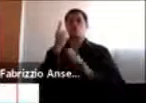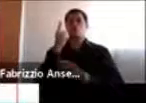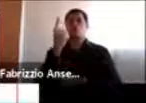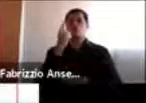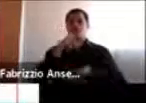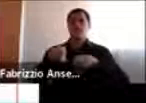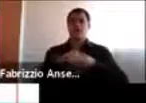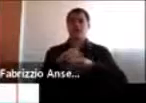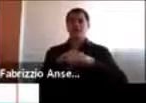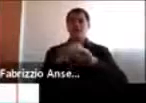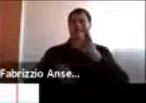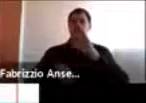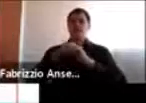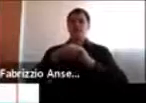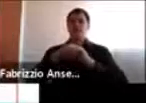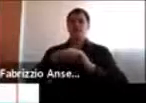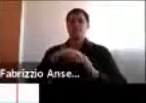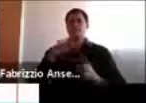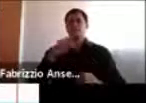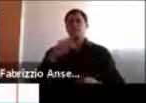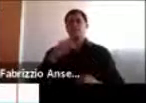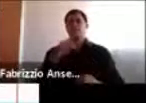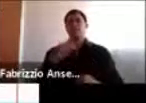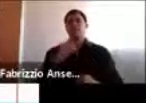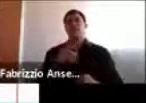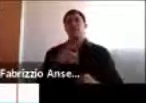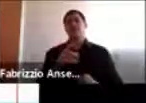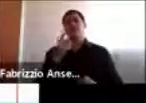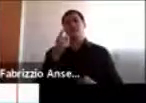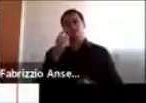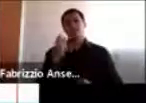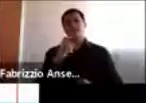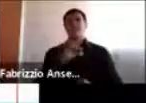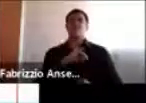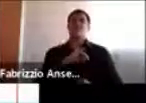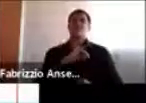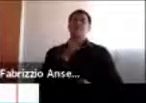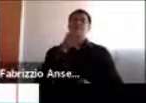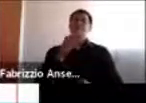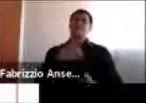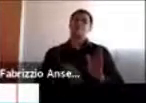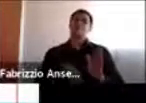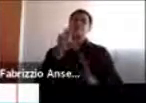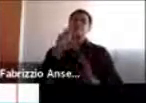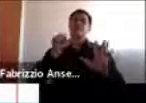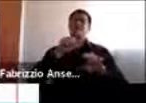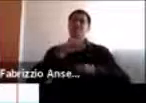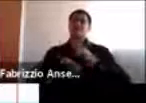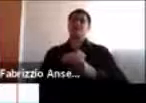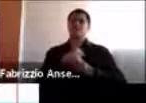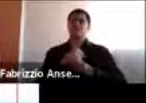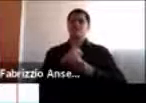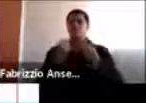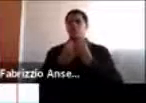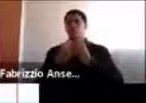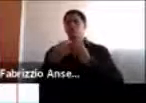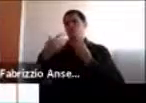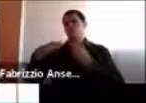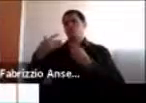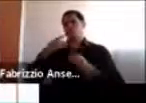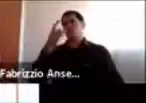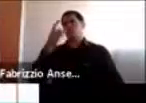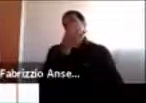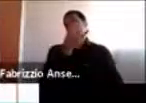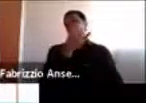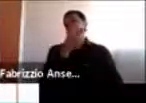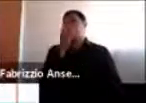20 minutos está completamente dentro de eso y ya los niños mayores de 6 años depende un poco de los criterios de cada papá la idea es que los